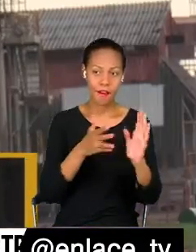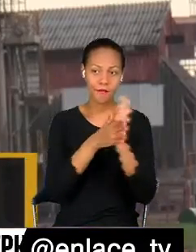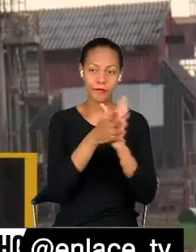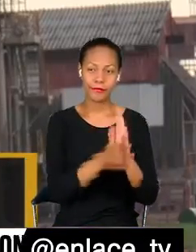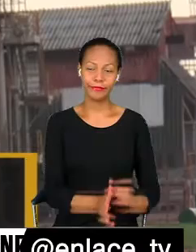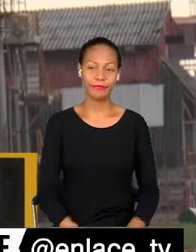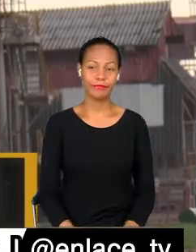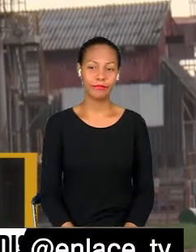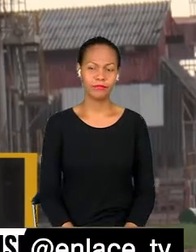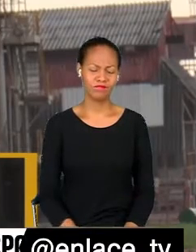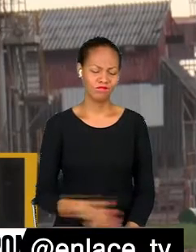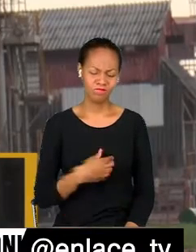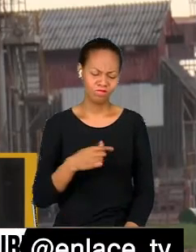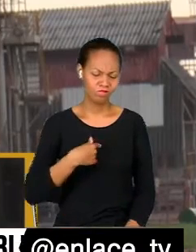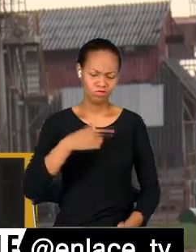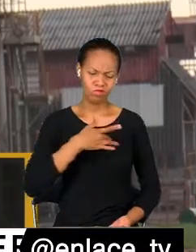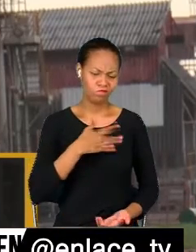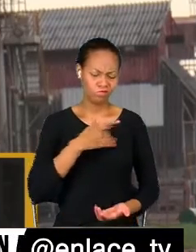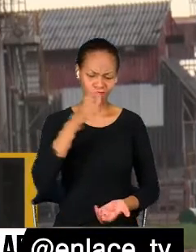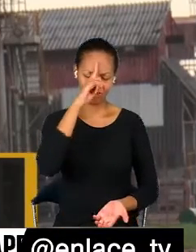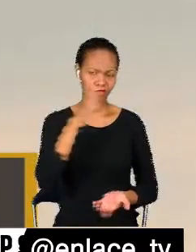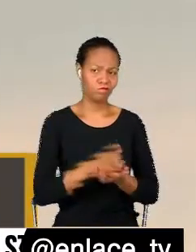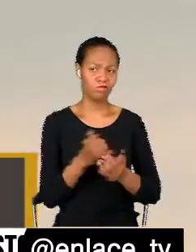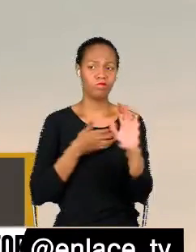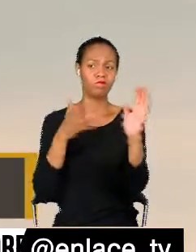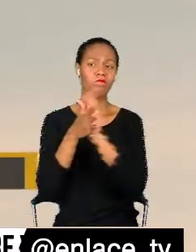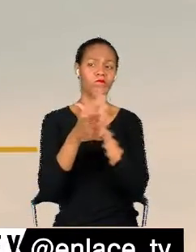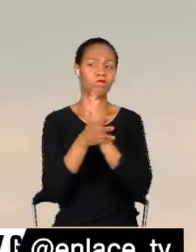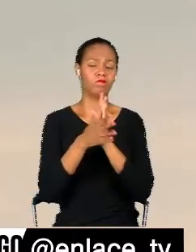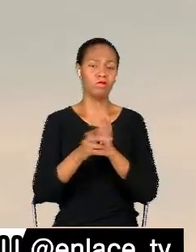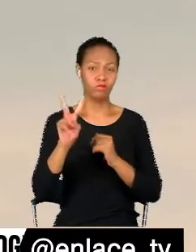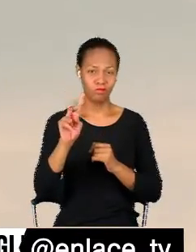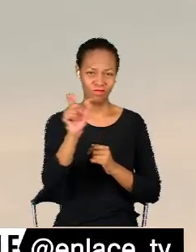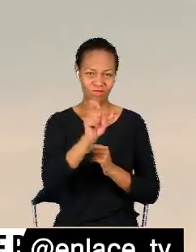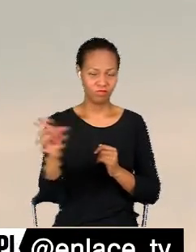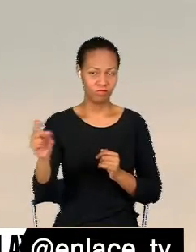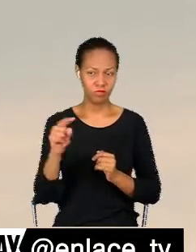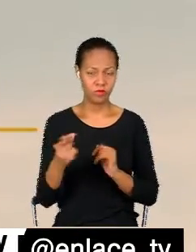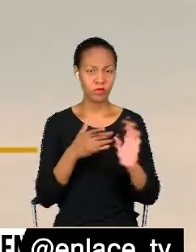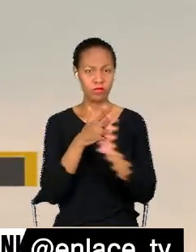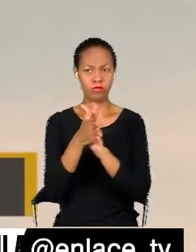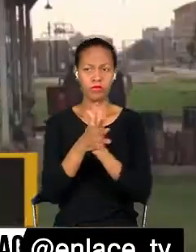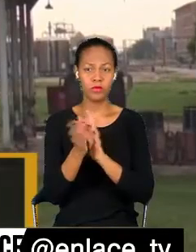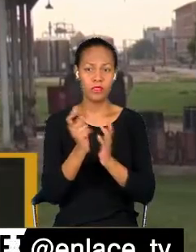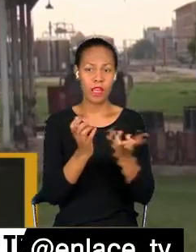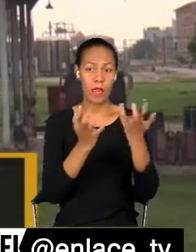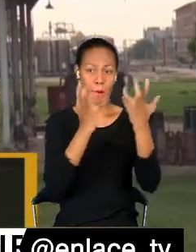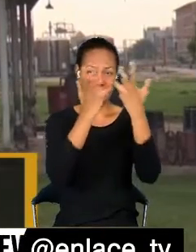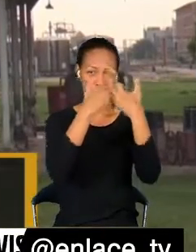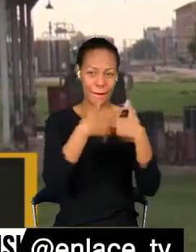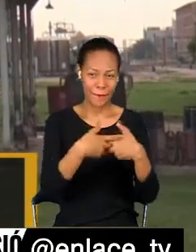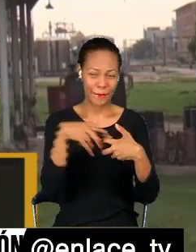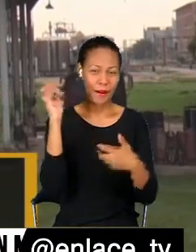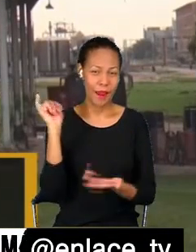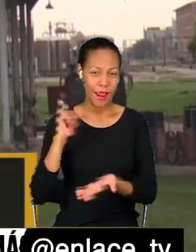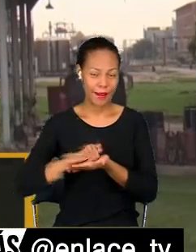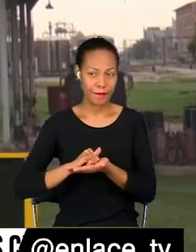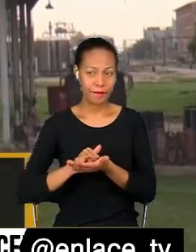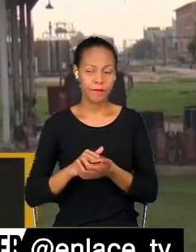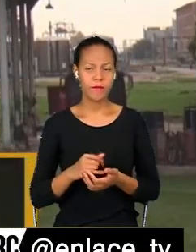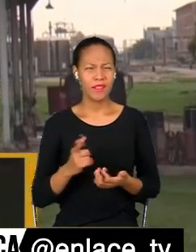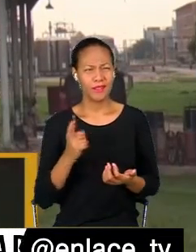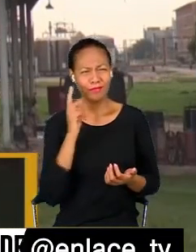Mostraron sus diferencias en Enlace Radio los dos sindicatos de fertilizantes colombianos S.A., Sintra Inquigas y Sintra Fertikol, al analizar la situación de